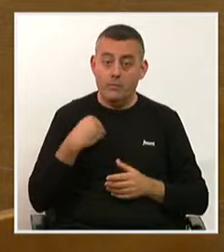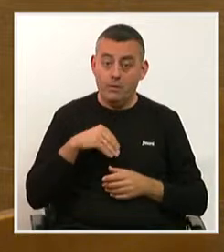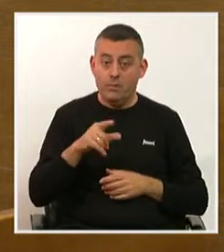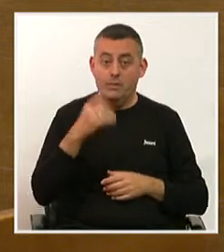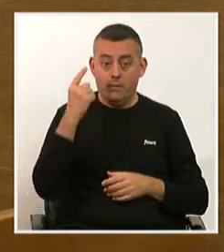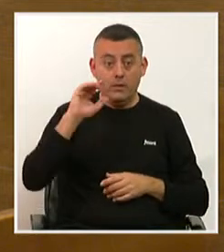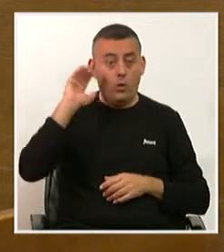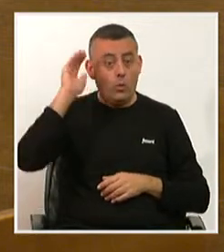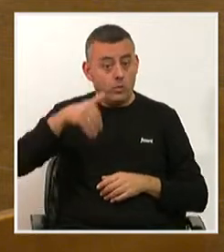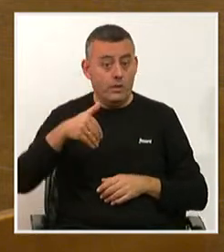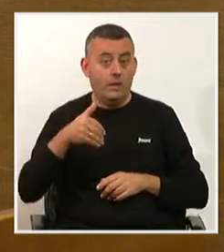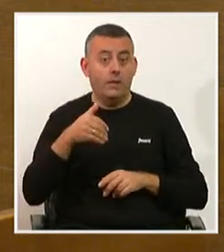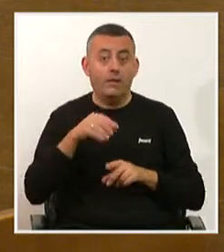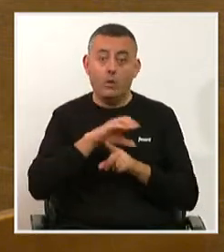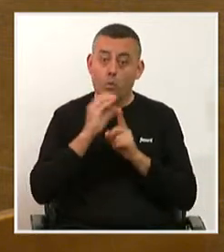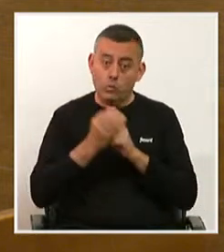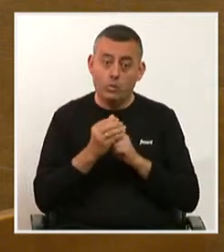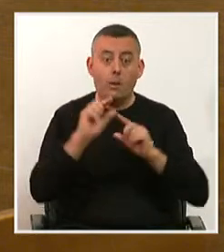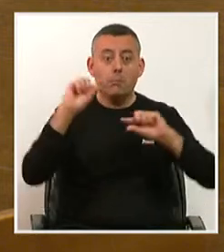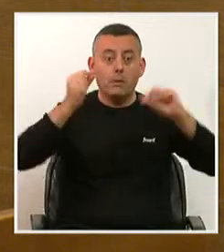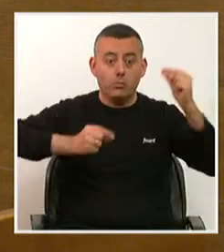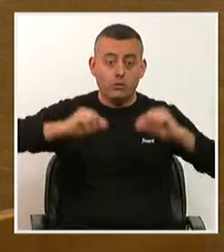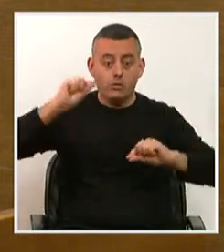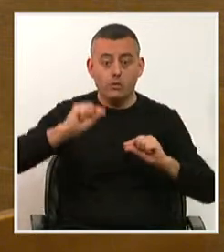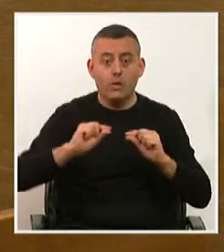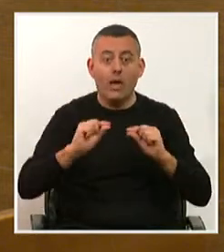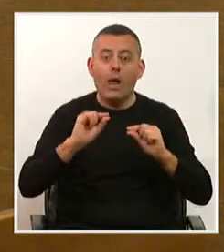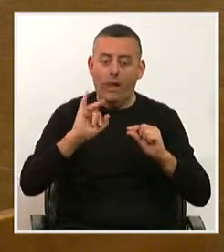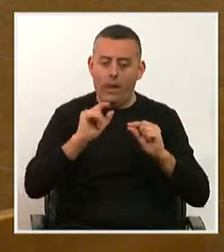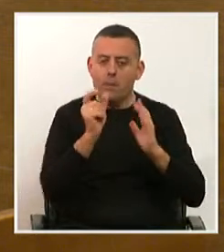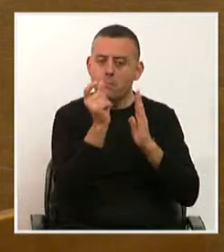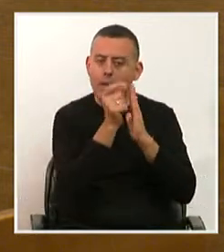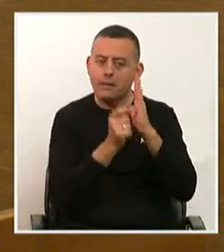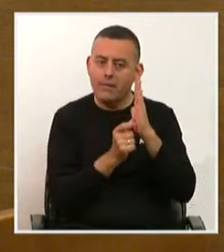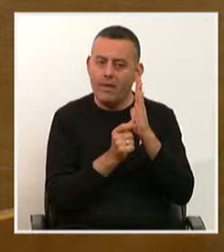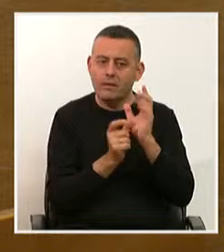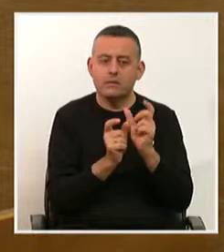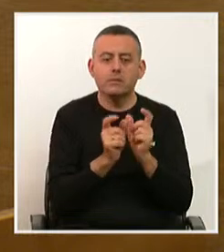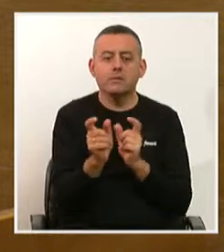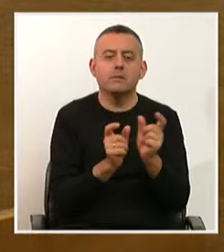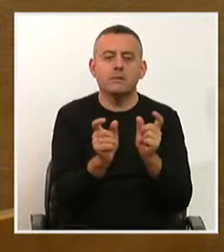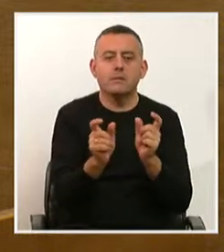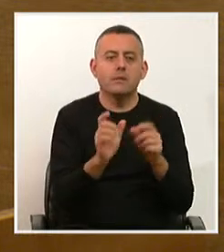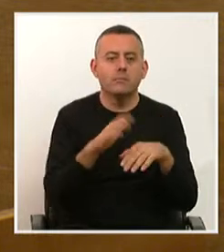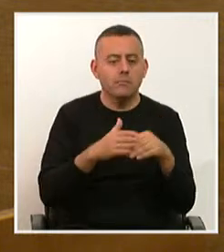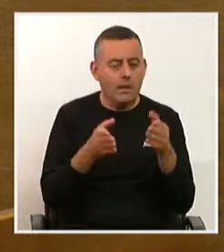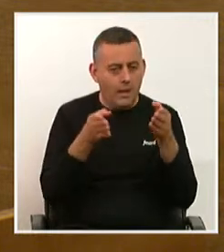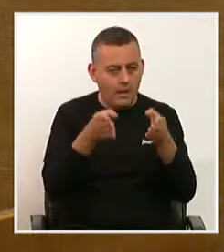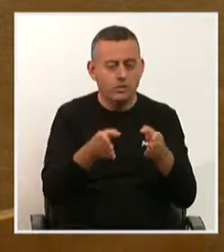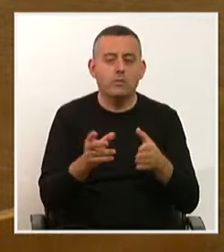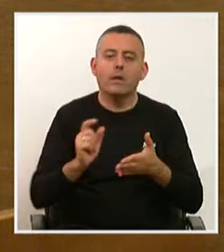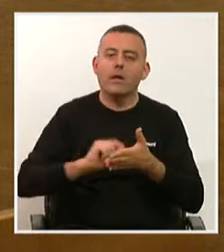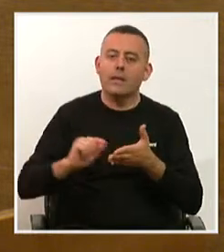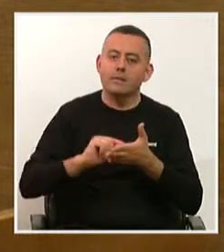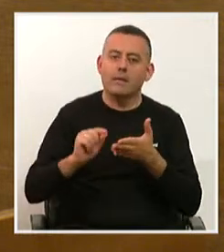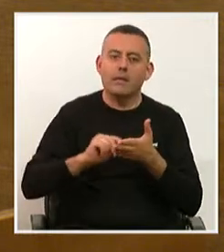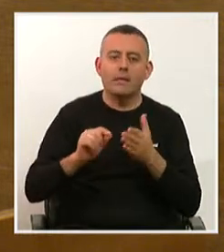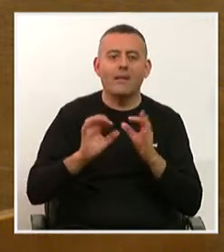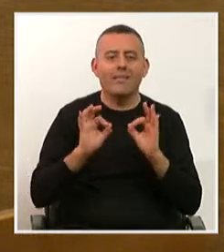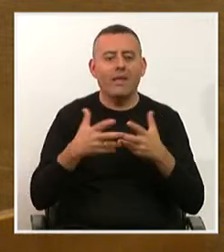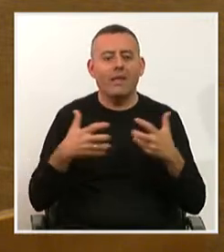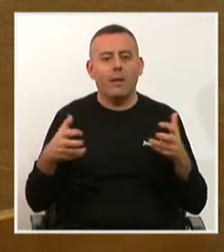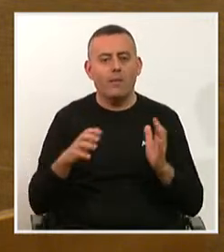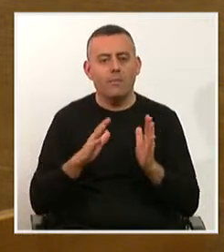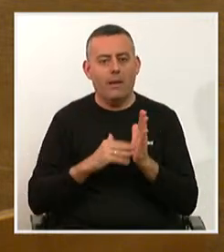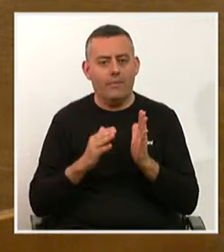cultura alun que fin para la promo de la creación literar en Valencia a través de la asocia de